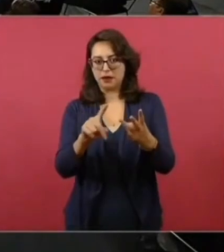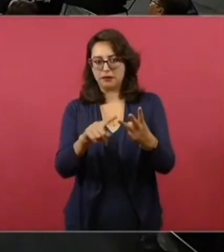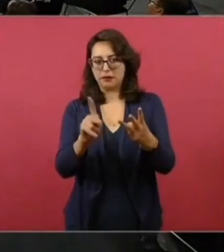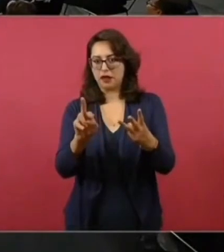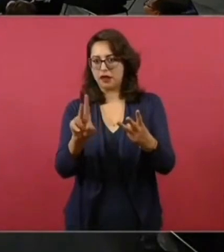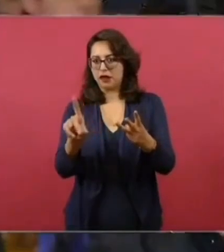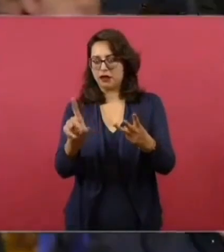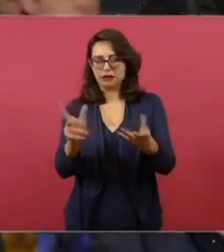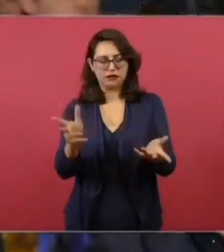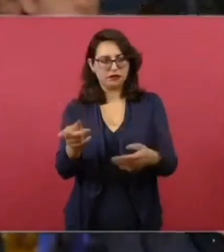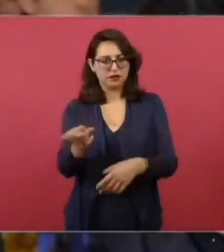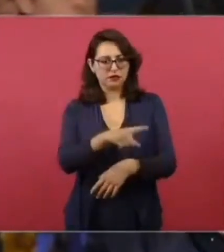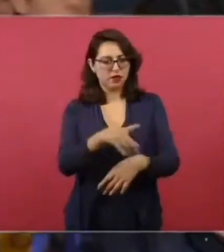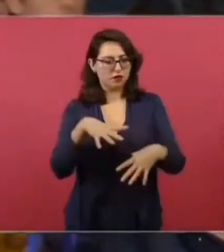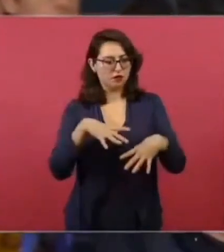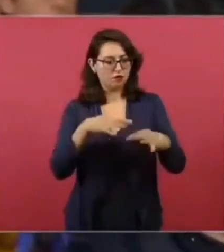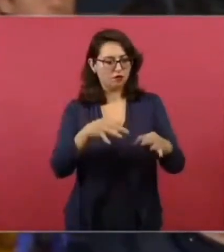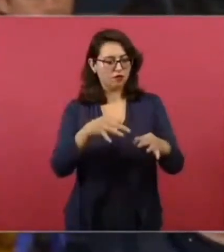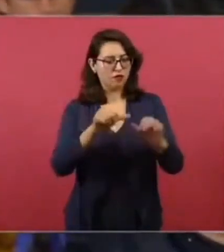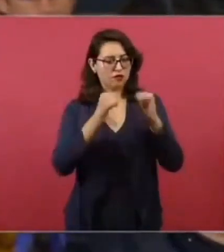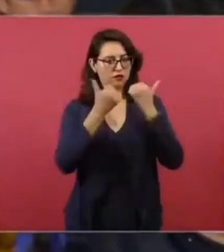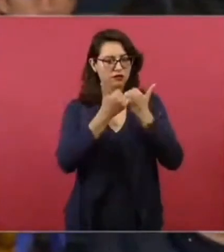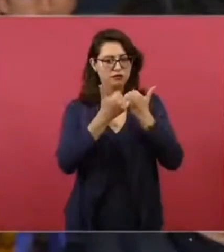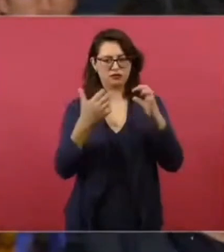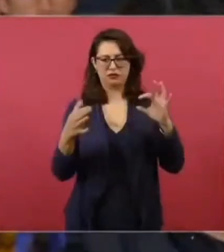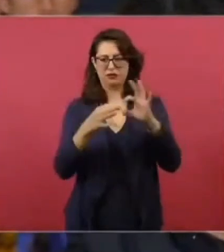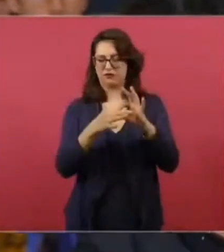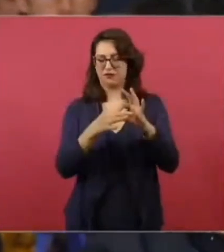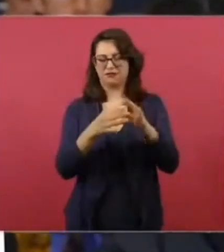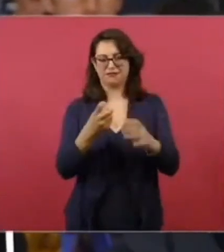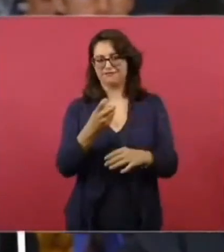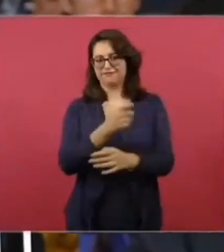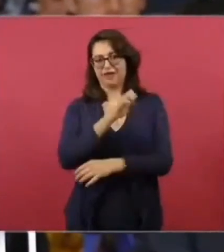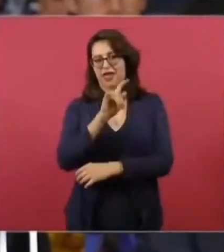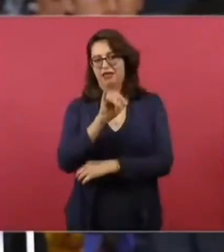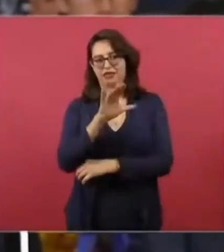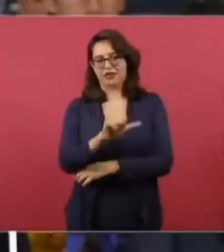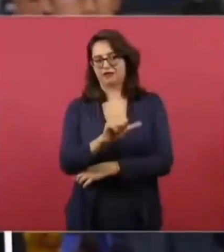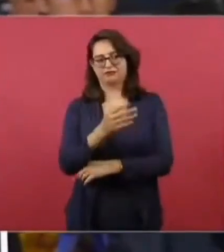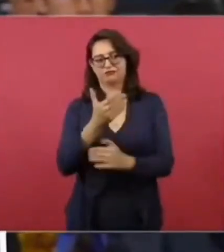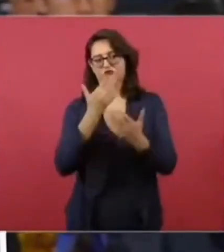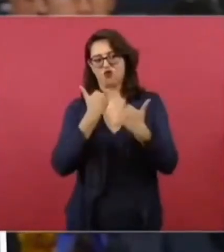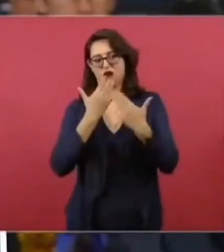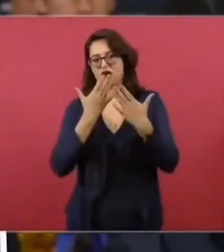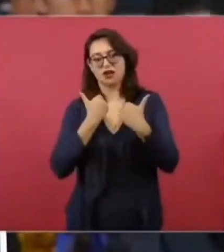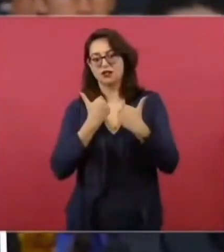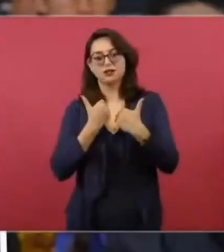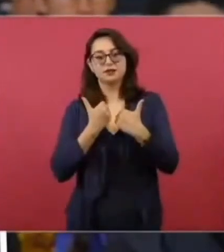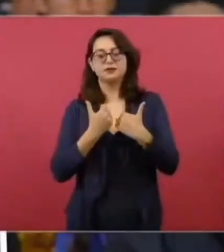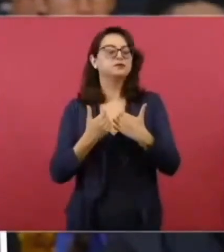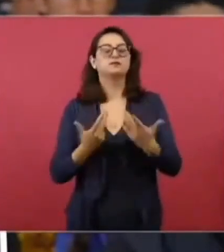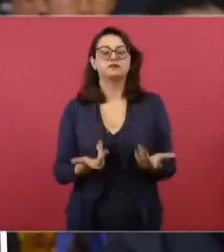Guajardo, estableció entre sus principios pues una total simulación